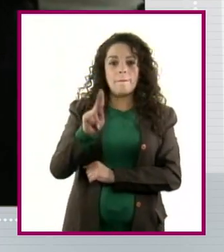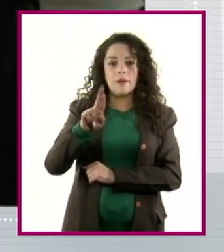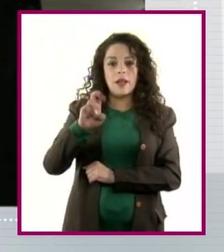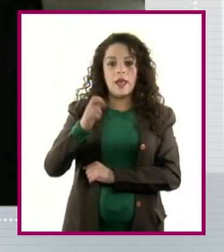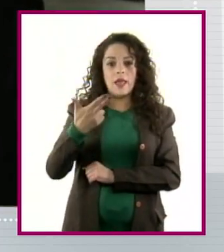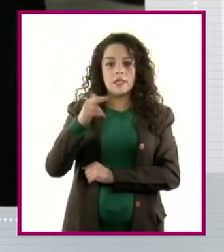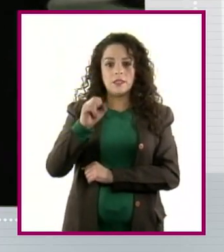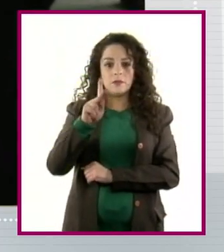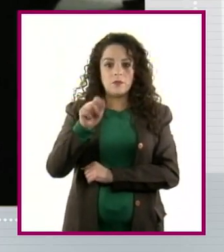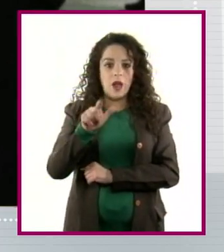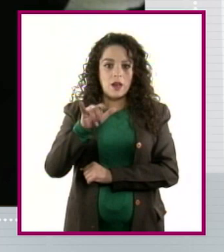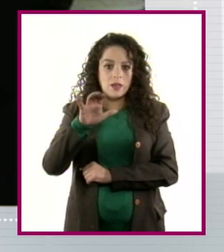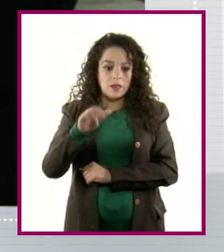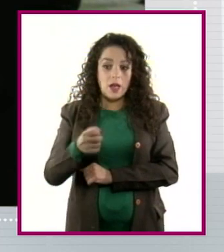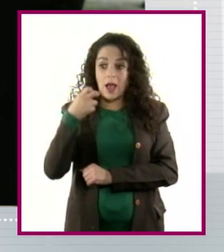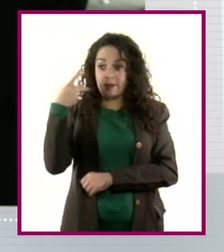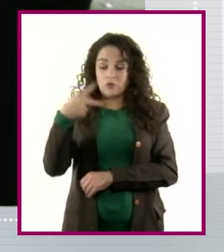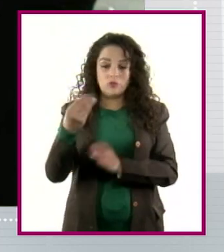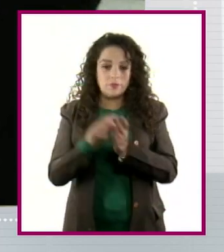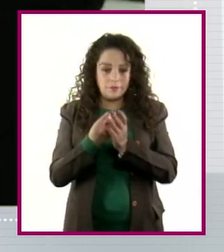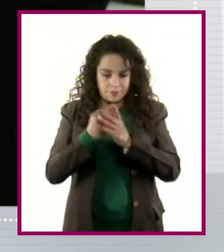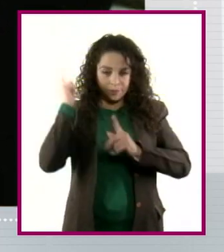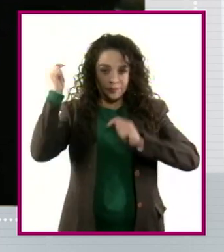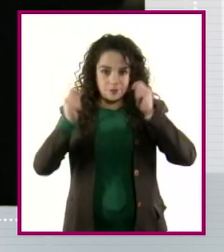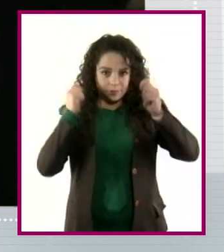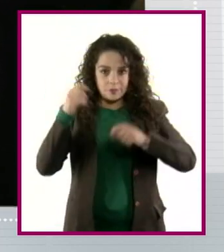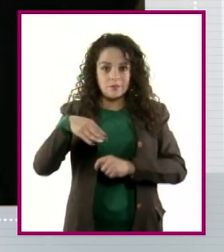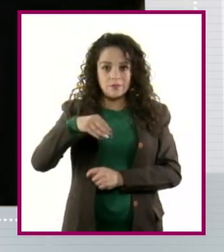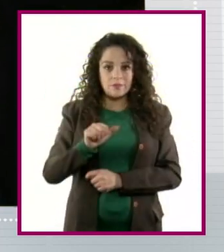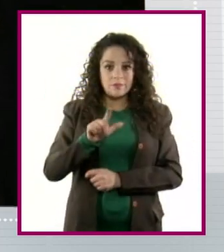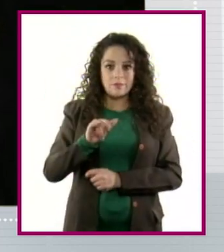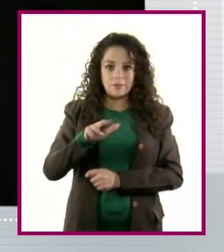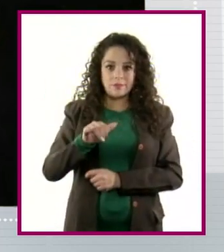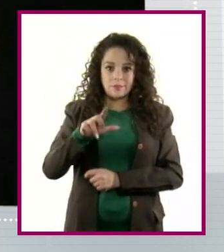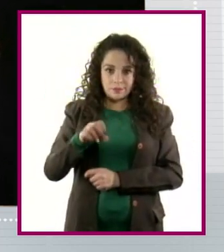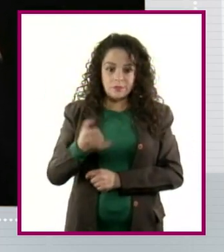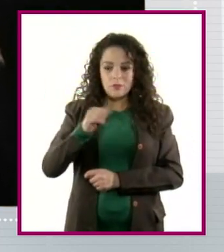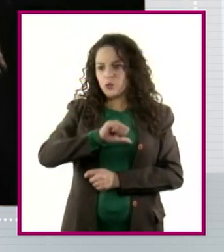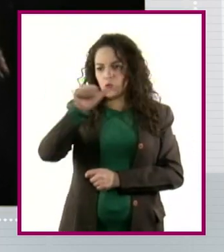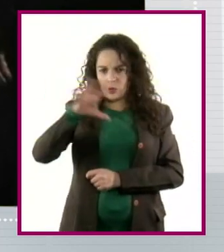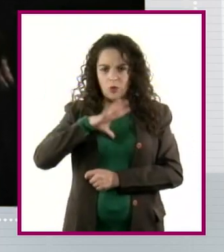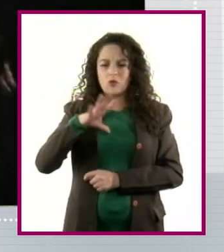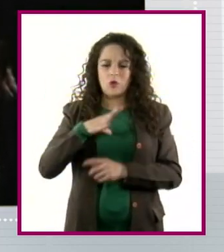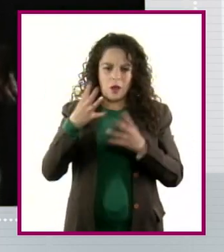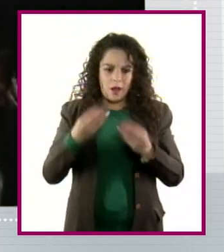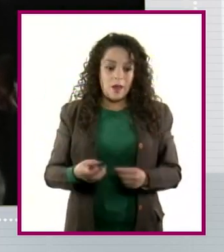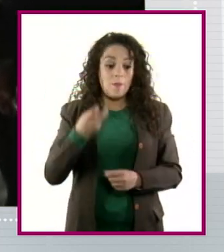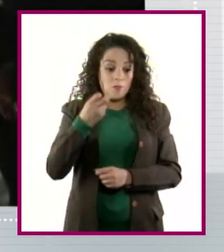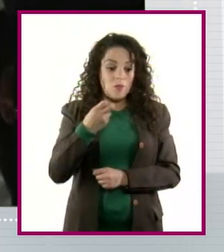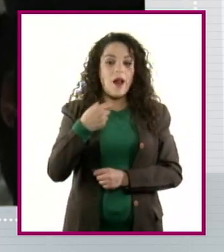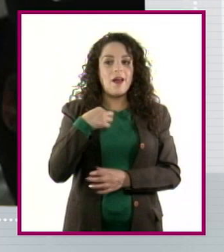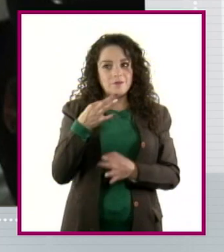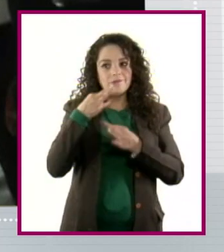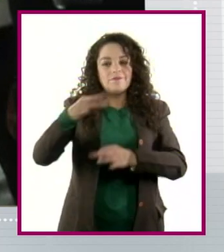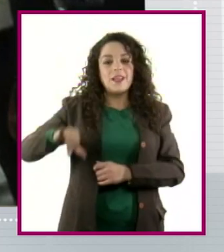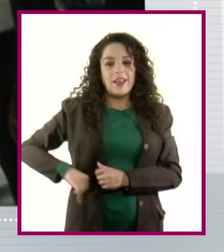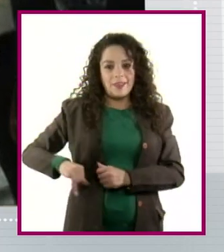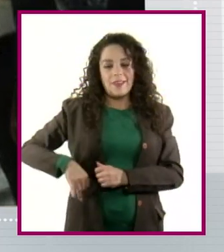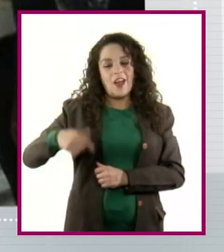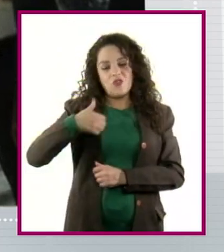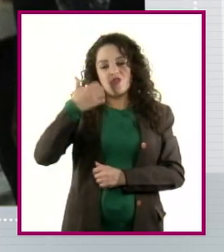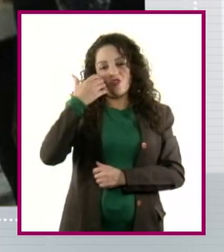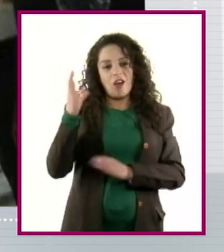atractivos turísticos de Malinalco, entre muchos otros que tienen, ¿sí? Y de ahí la vocación turística. La cultura que